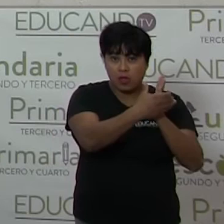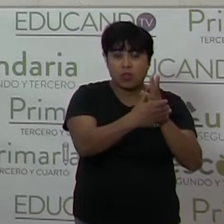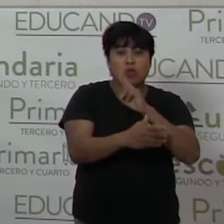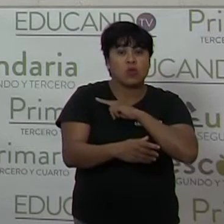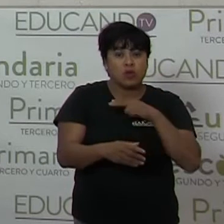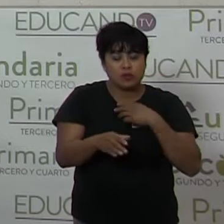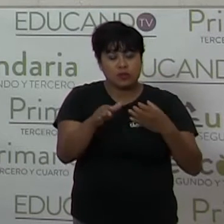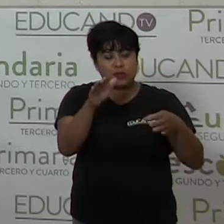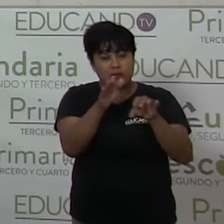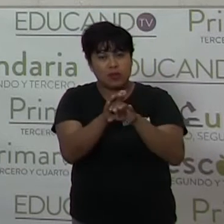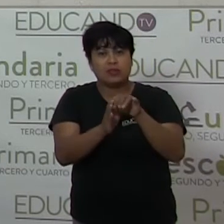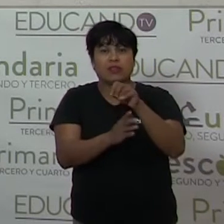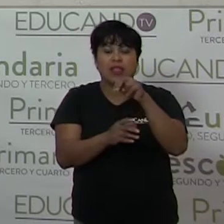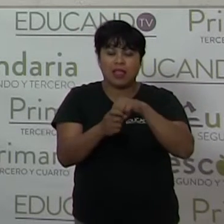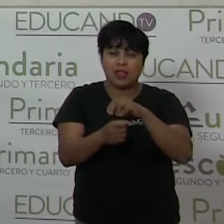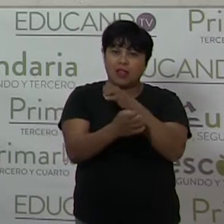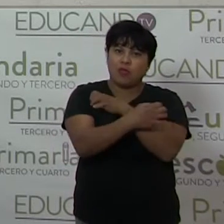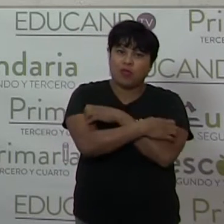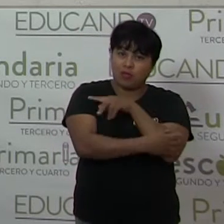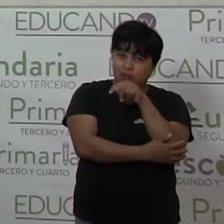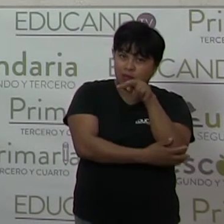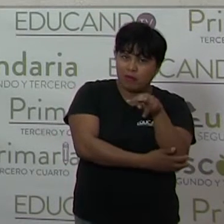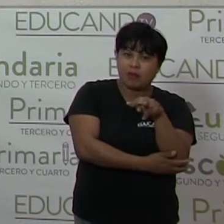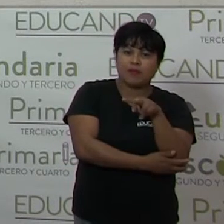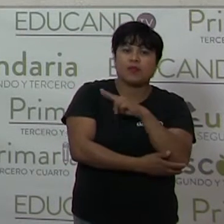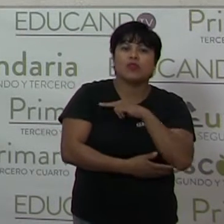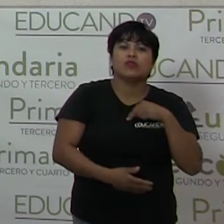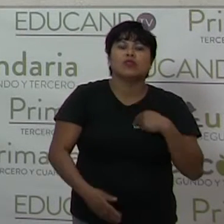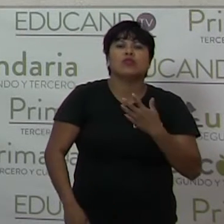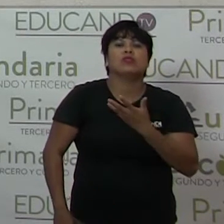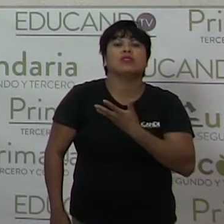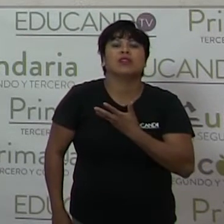nuestro salón de educar lo que tenemos